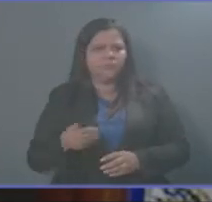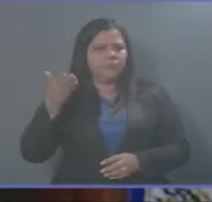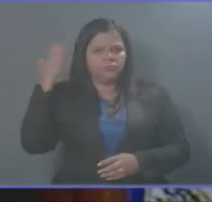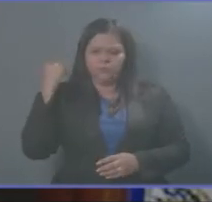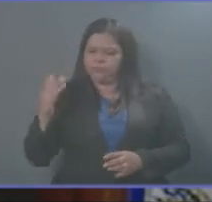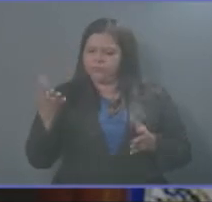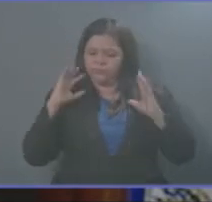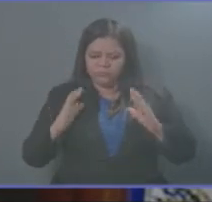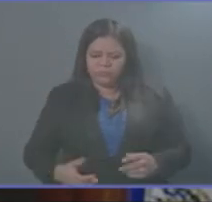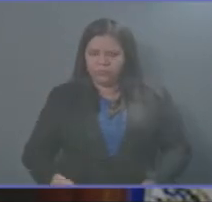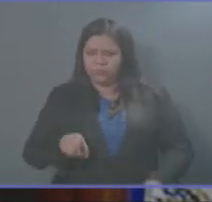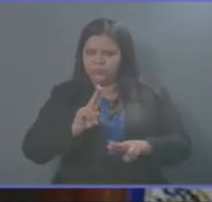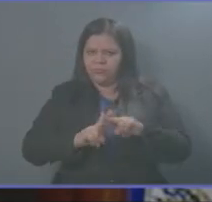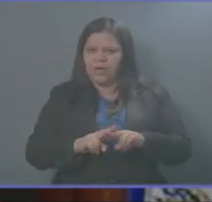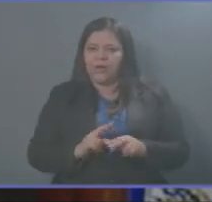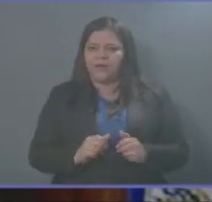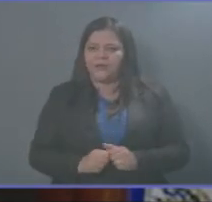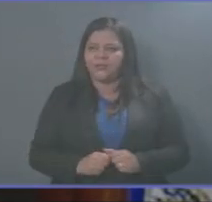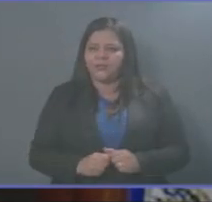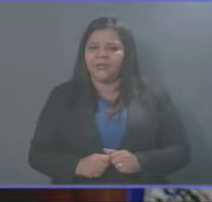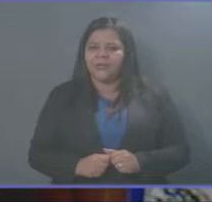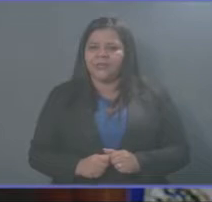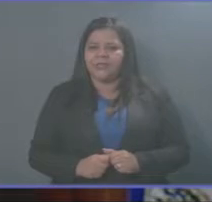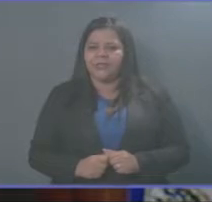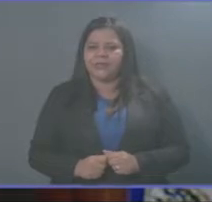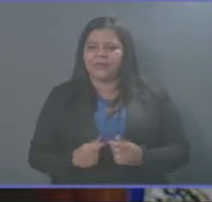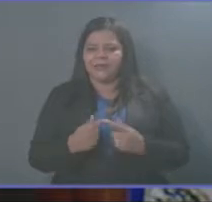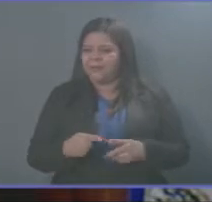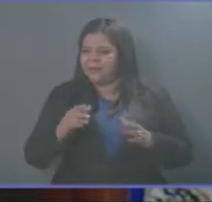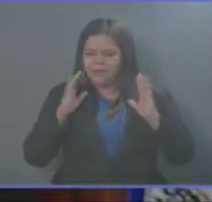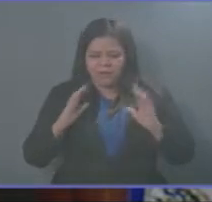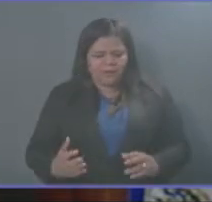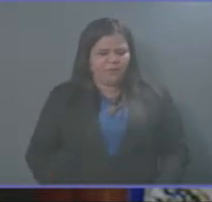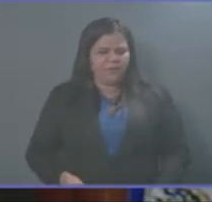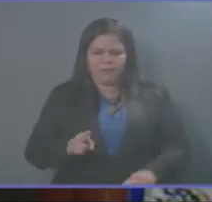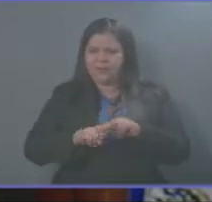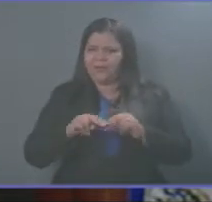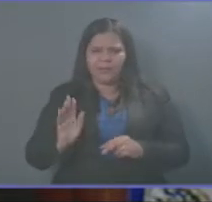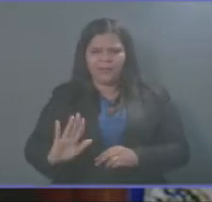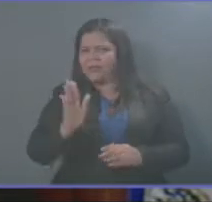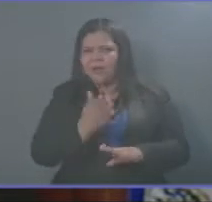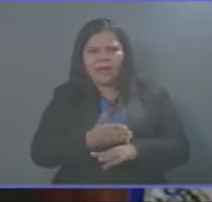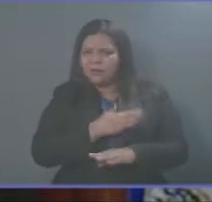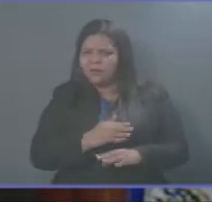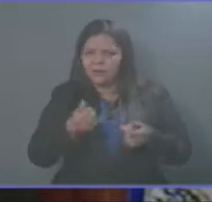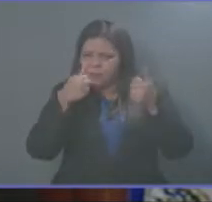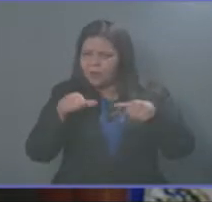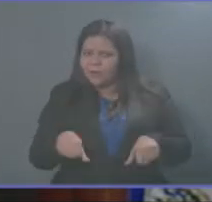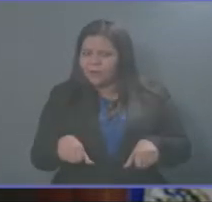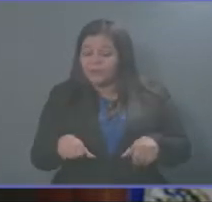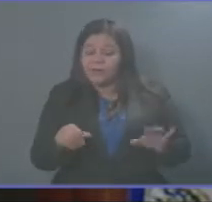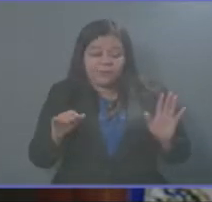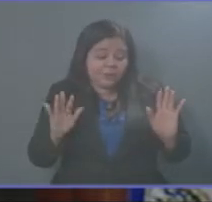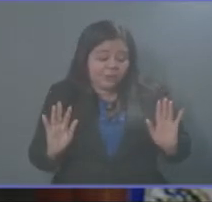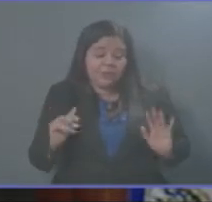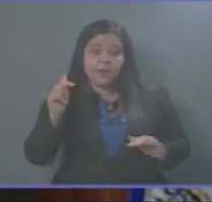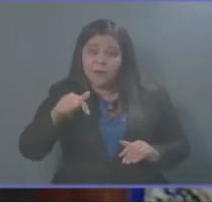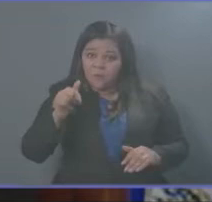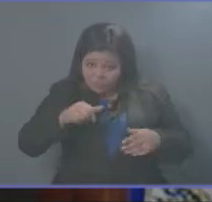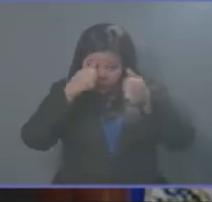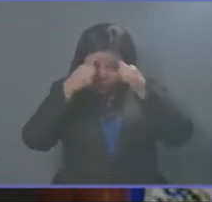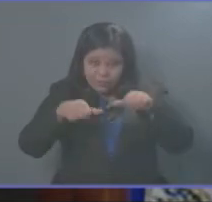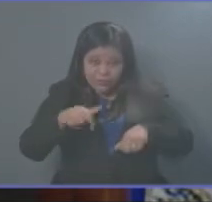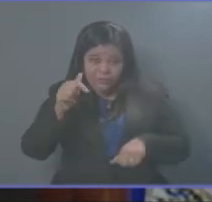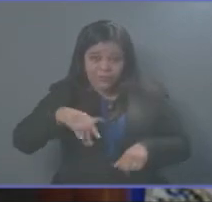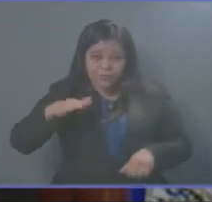en los gobiernos de arena. Ni siquiera en los gobiernos de arena. Y ahora, si se llega a aprobar esta